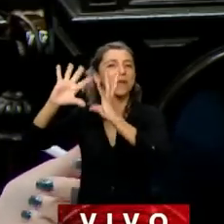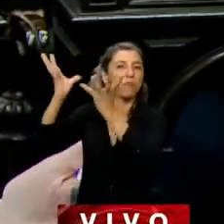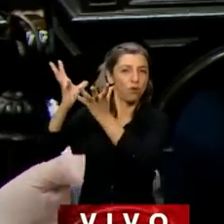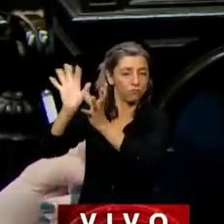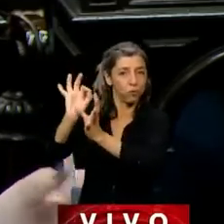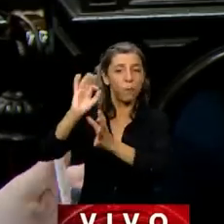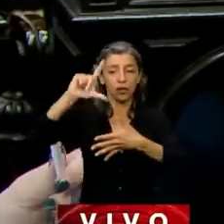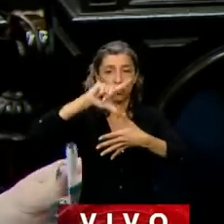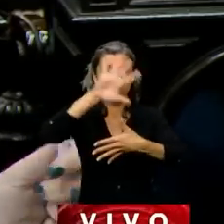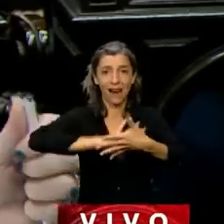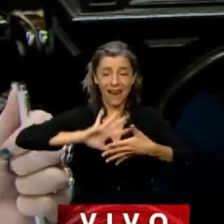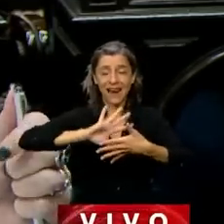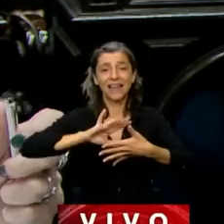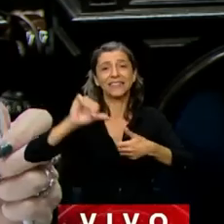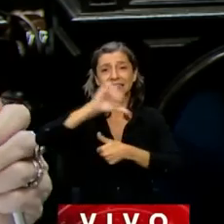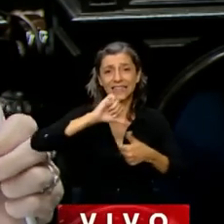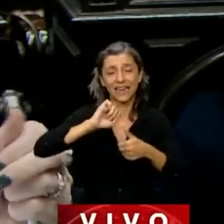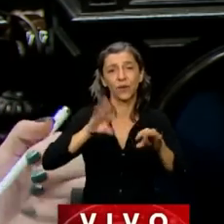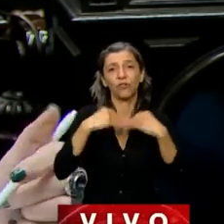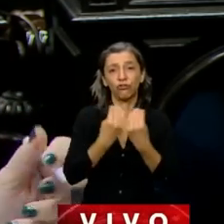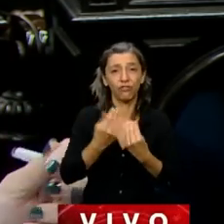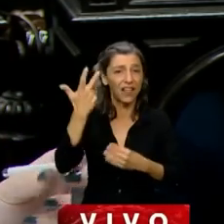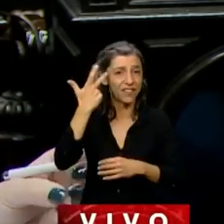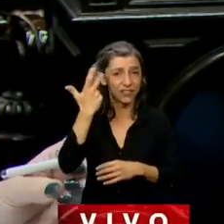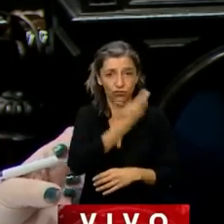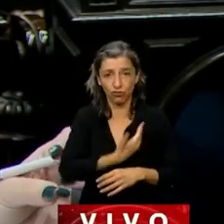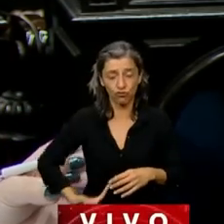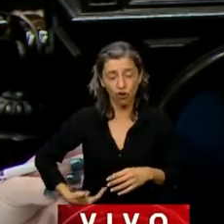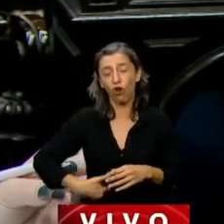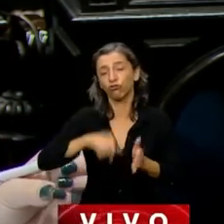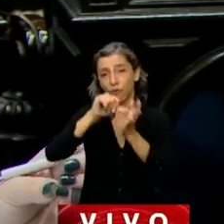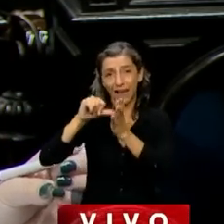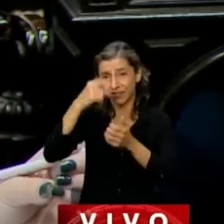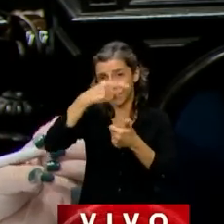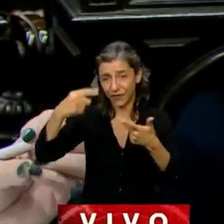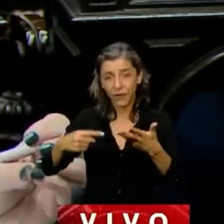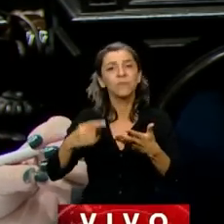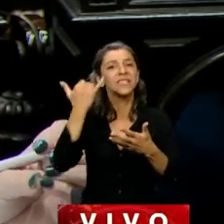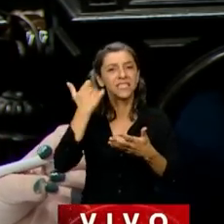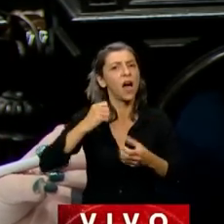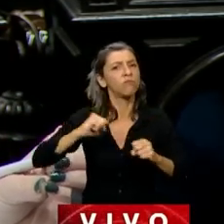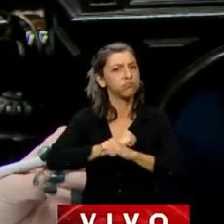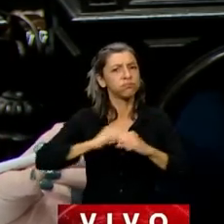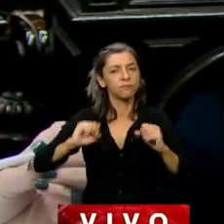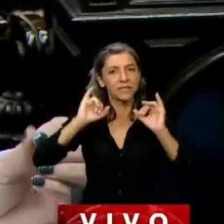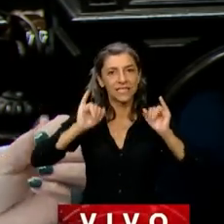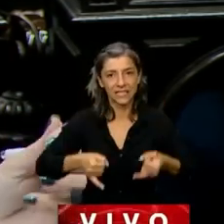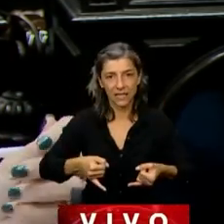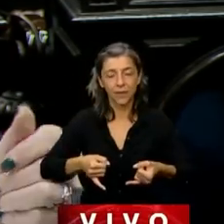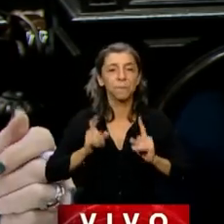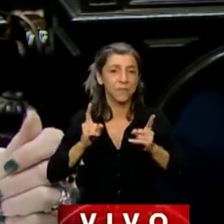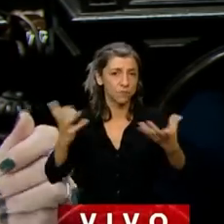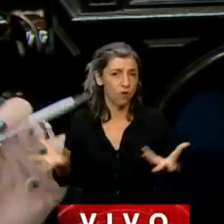América Latina y el Caribe son 18 estados que han ratificado el acuerdo constitutivo de la